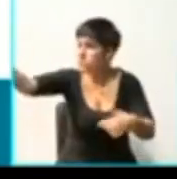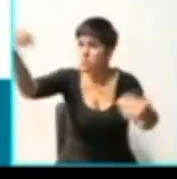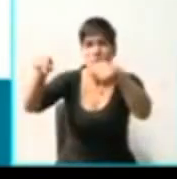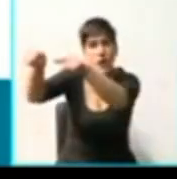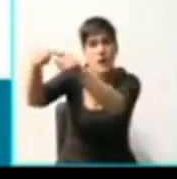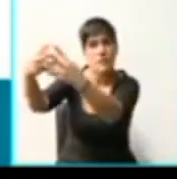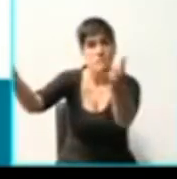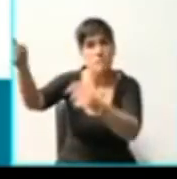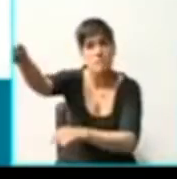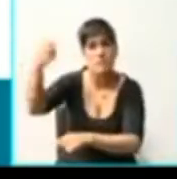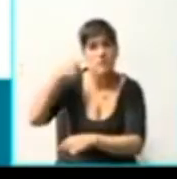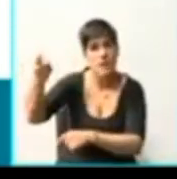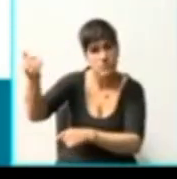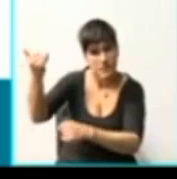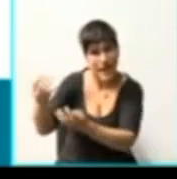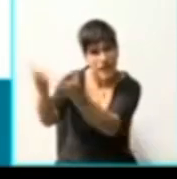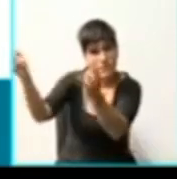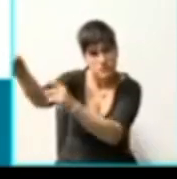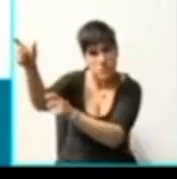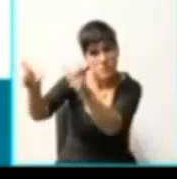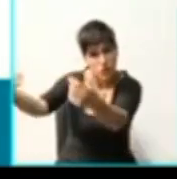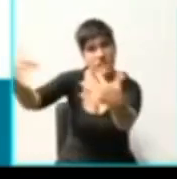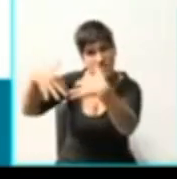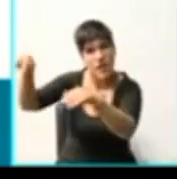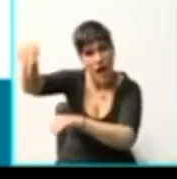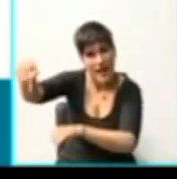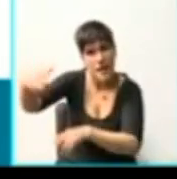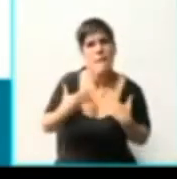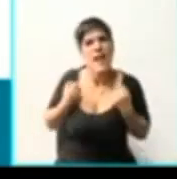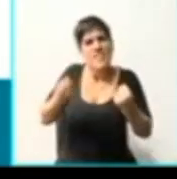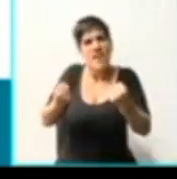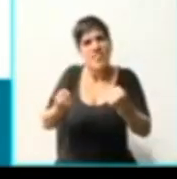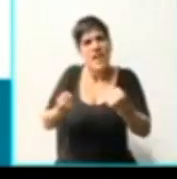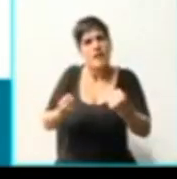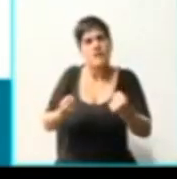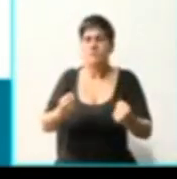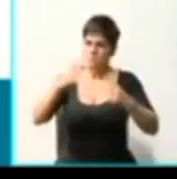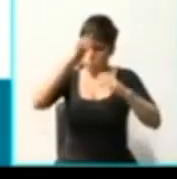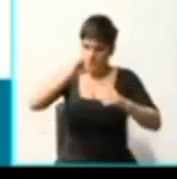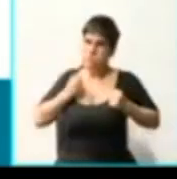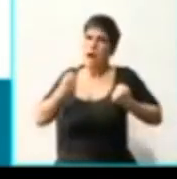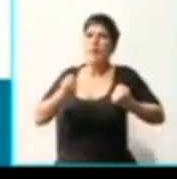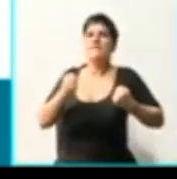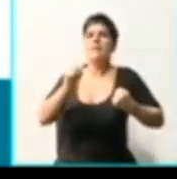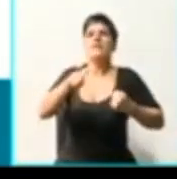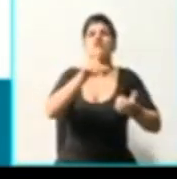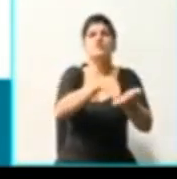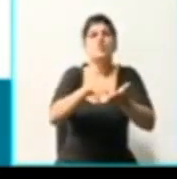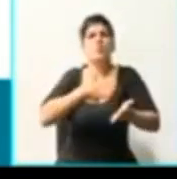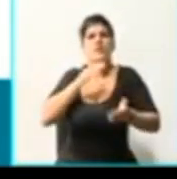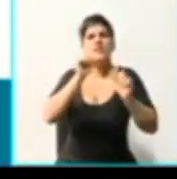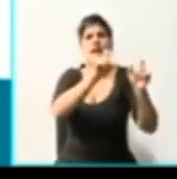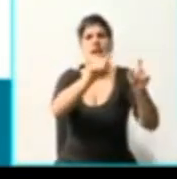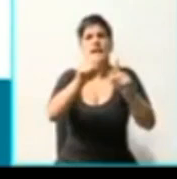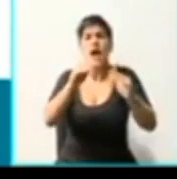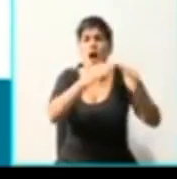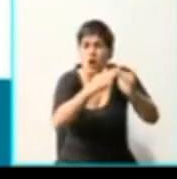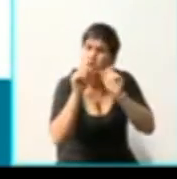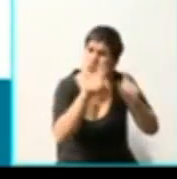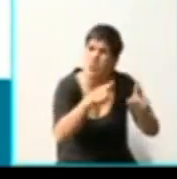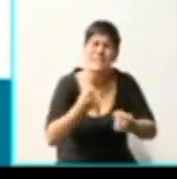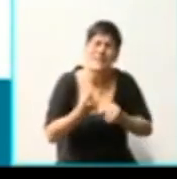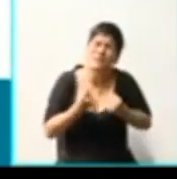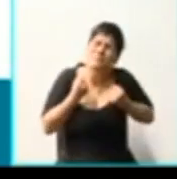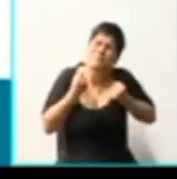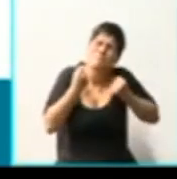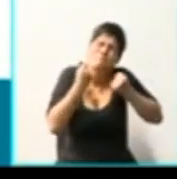aquí, en este recinto, defendiendo valientemente sus tierras, defendiendo esas casas que con tanto